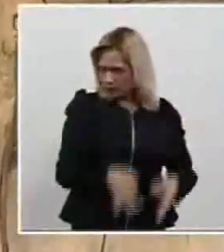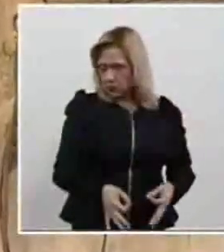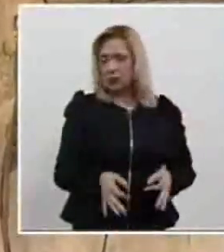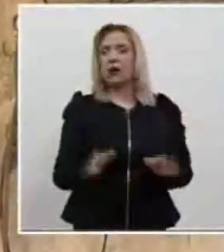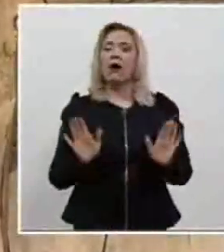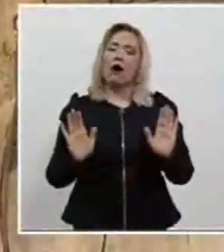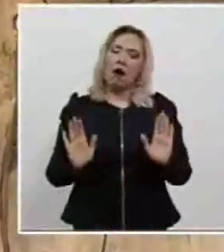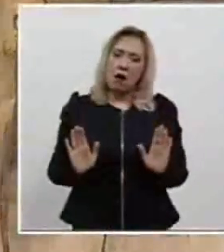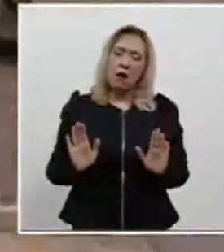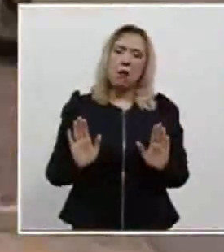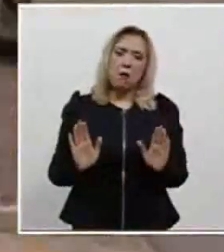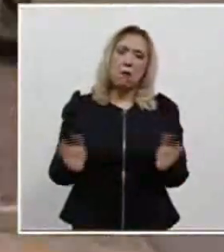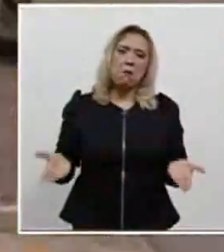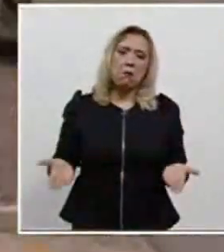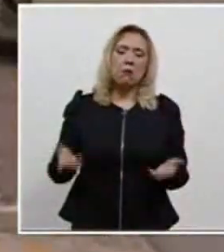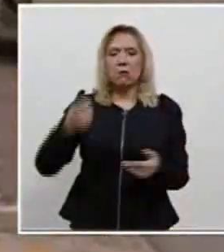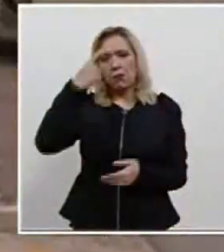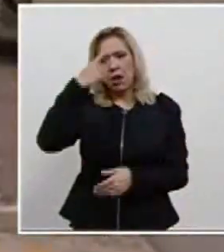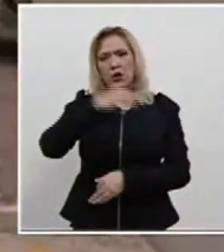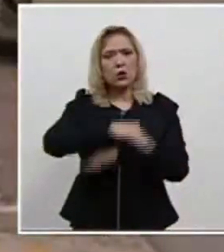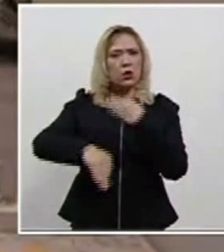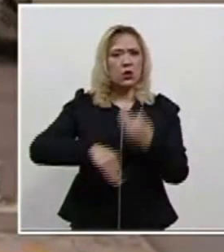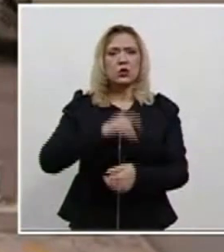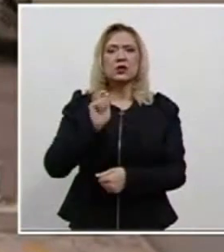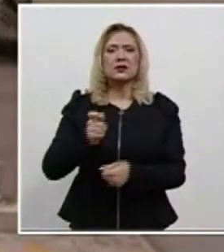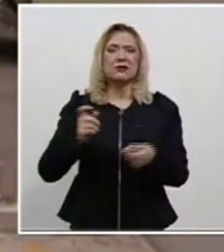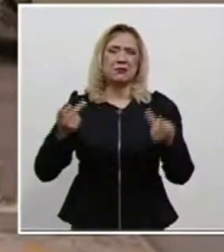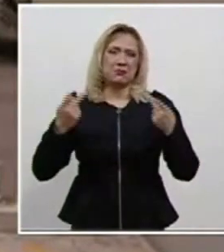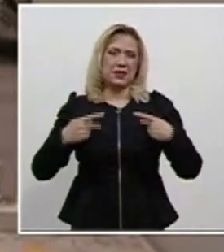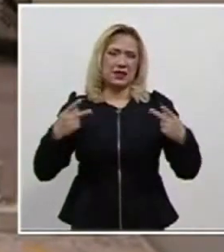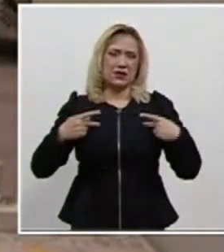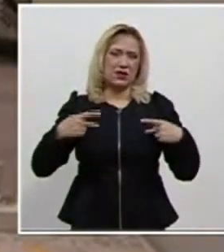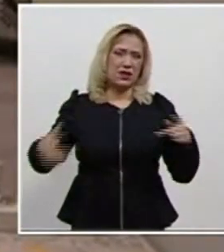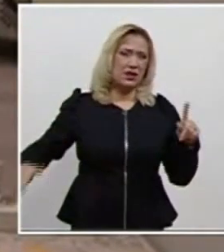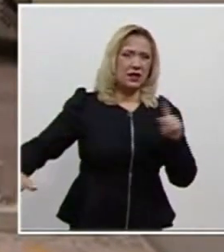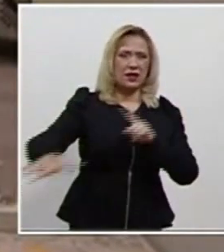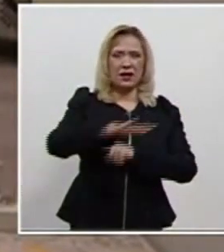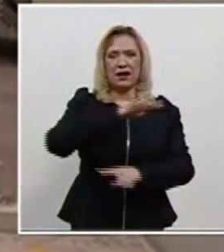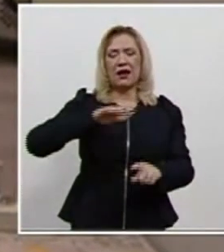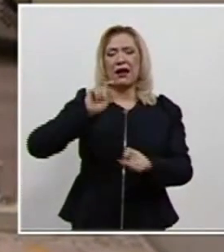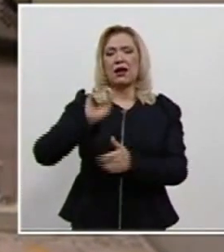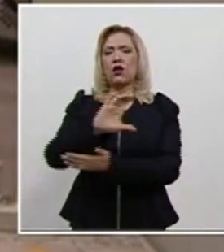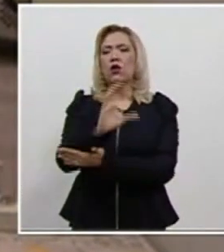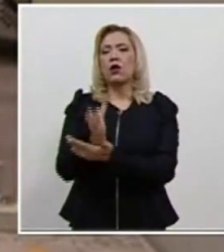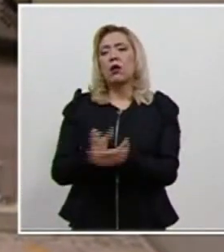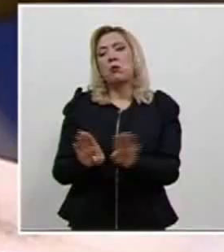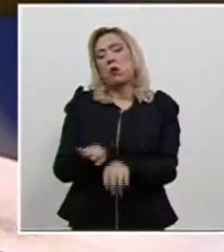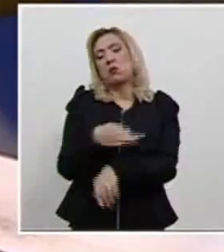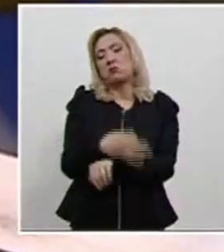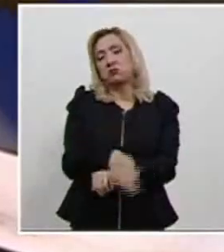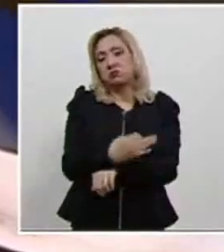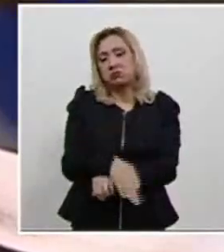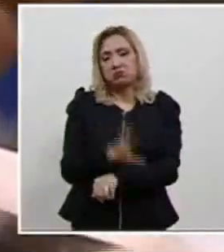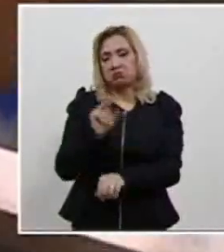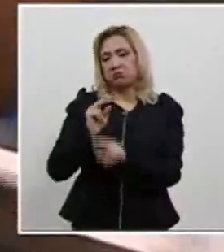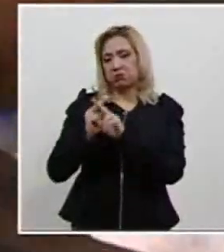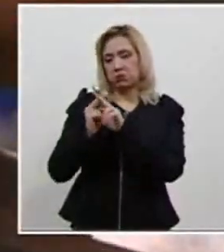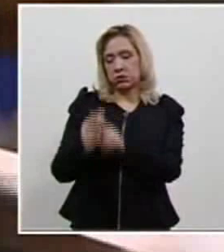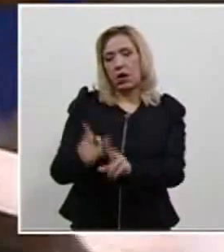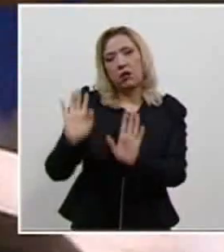perseguido, beneficiando a todas las partes que integran el sistema de subcontratación. Además, tienen un